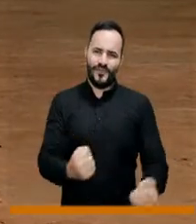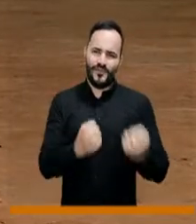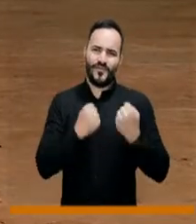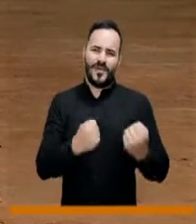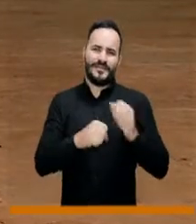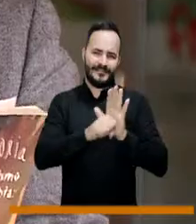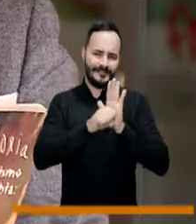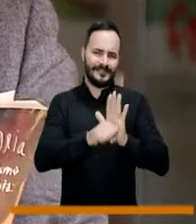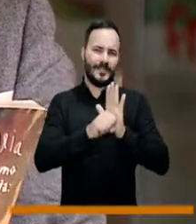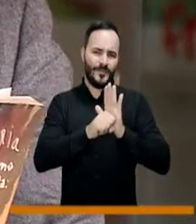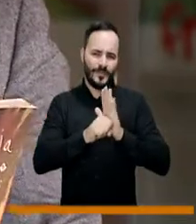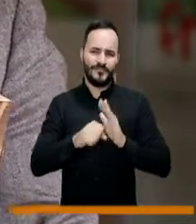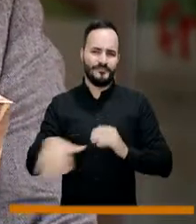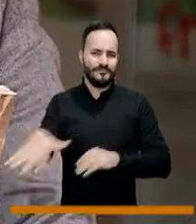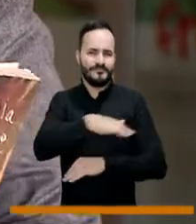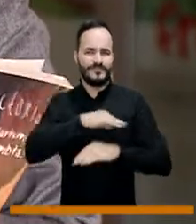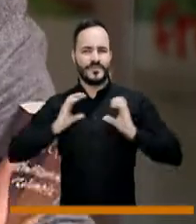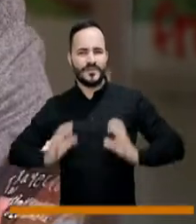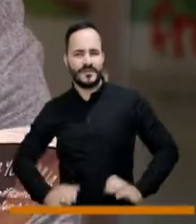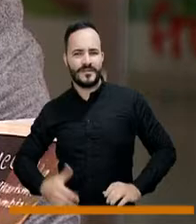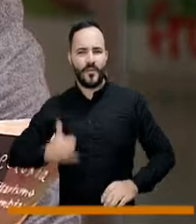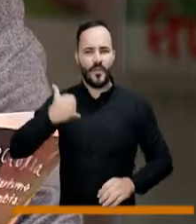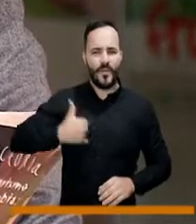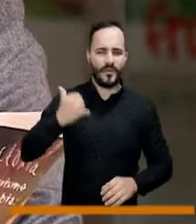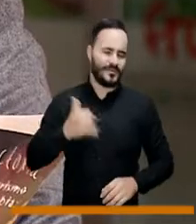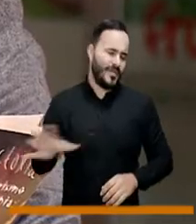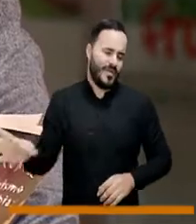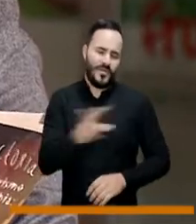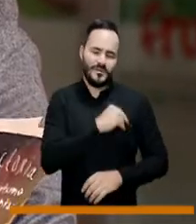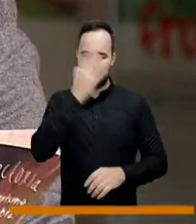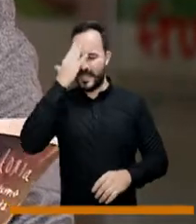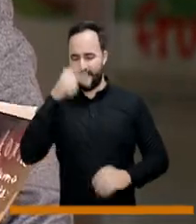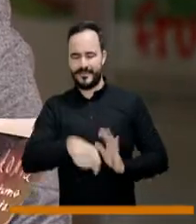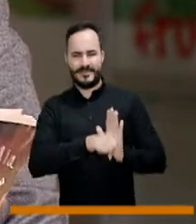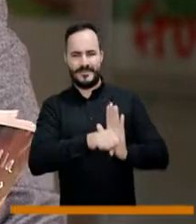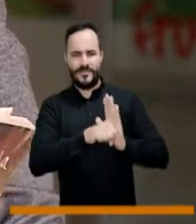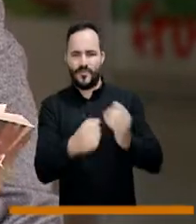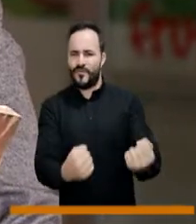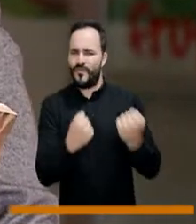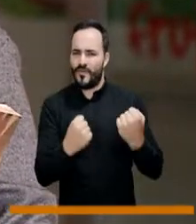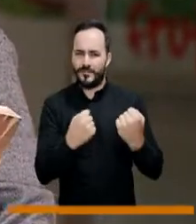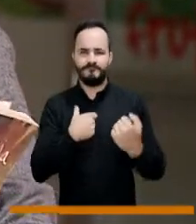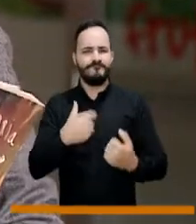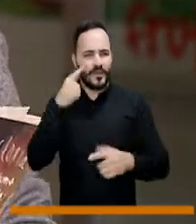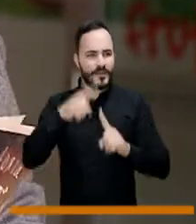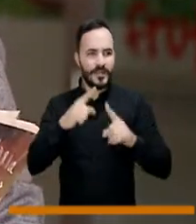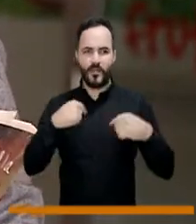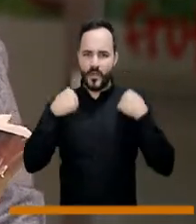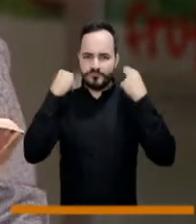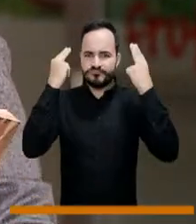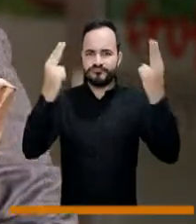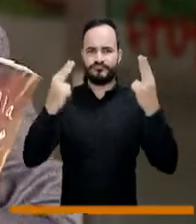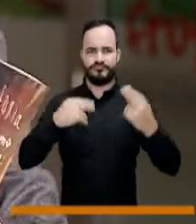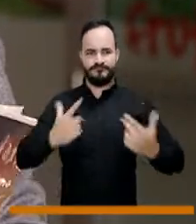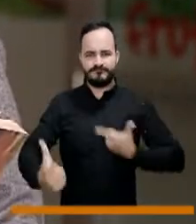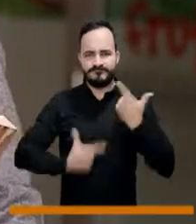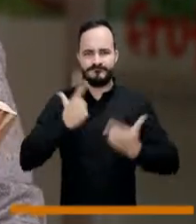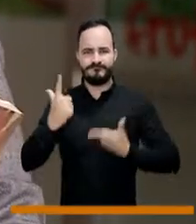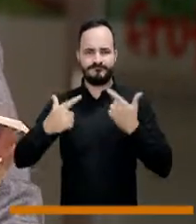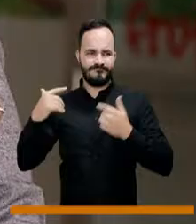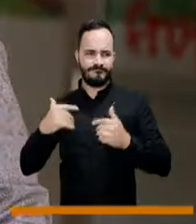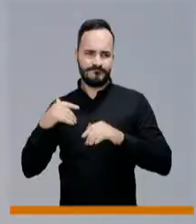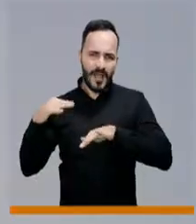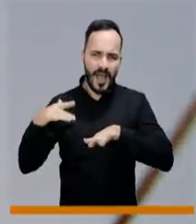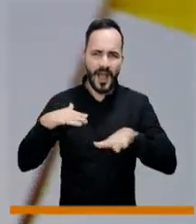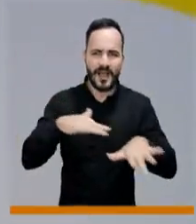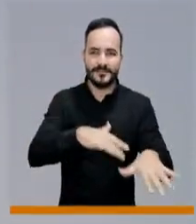este es un parque que tiene un gran simbolismo frente a la ciudadanía, a los jóvenes, porque ha sido un escenario de encuentro, de reivindicaciones,